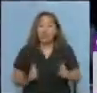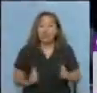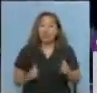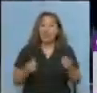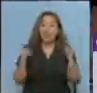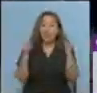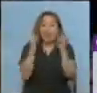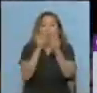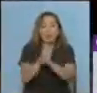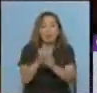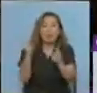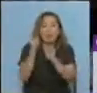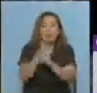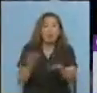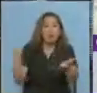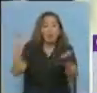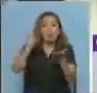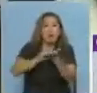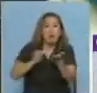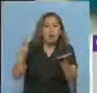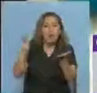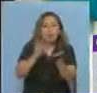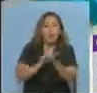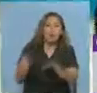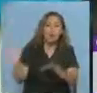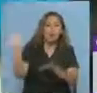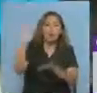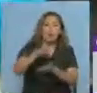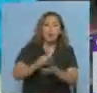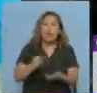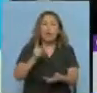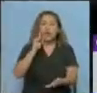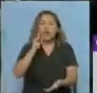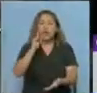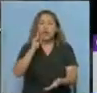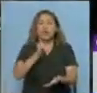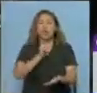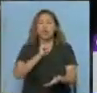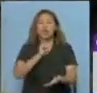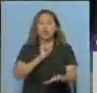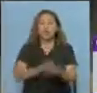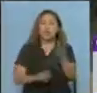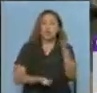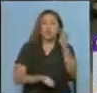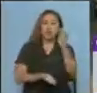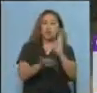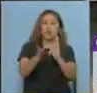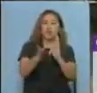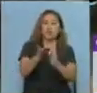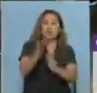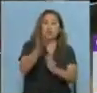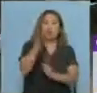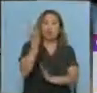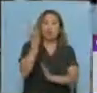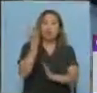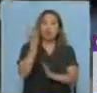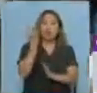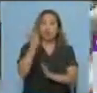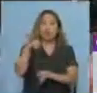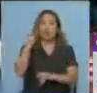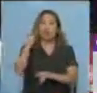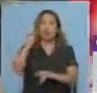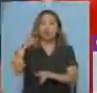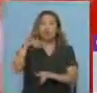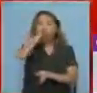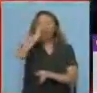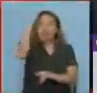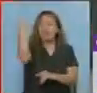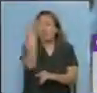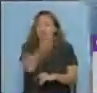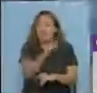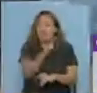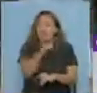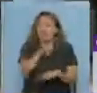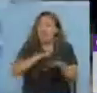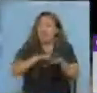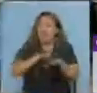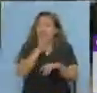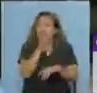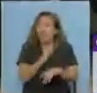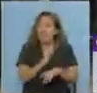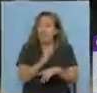agrava día a día con los tarifazos que meten de a nivel nacional y los cumplimentan